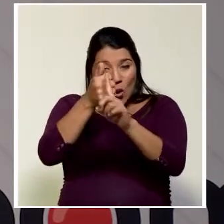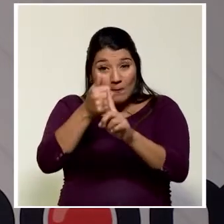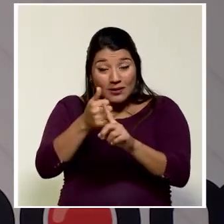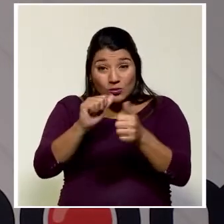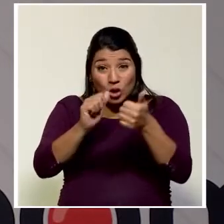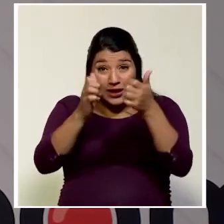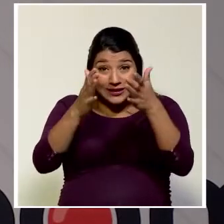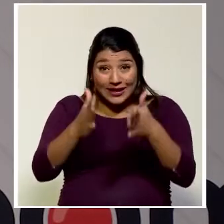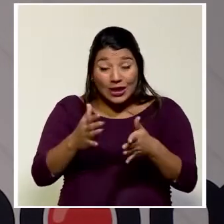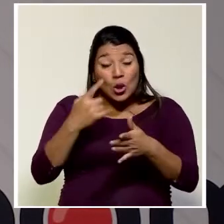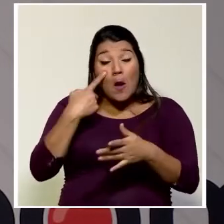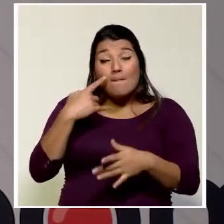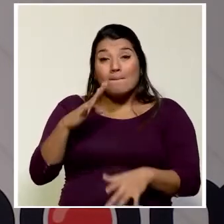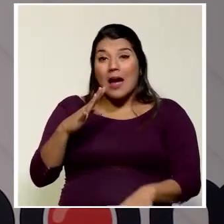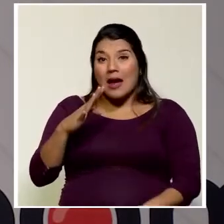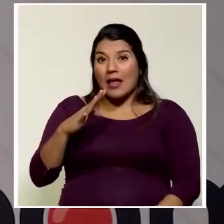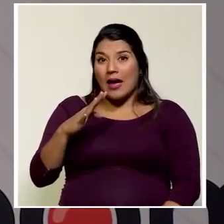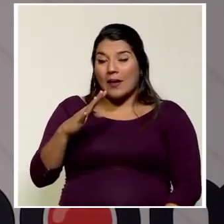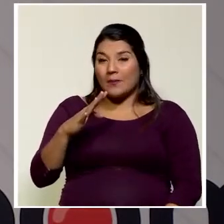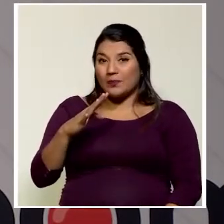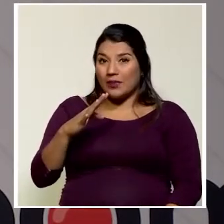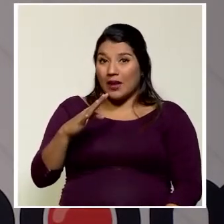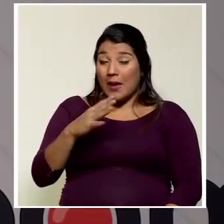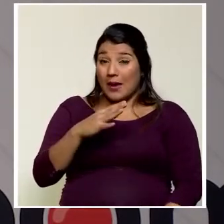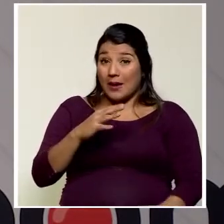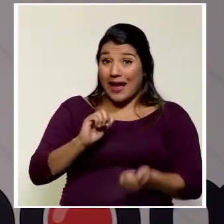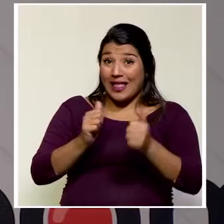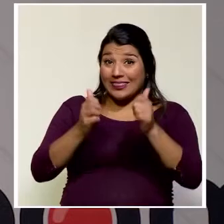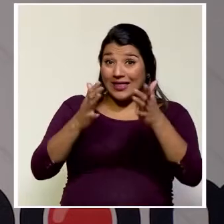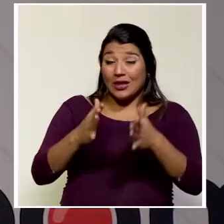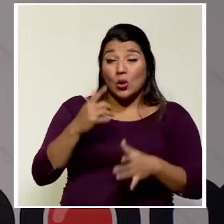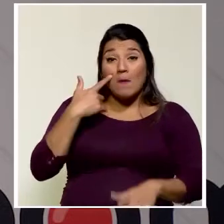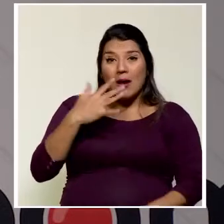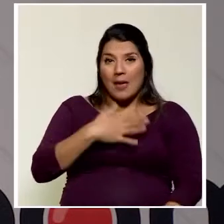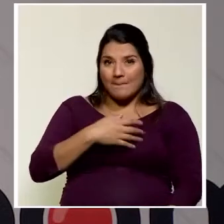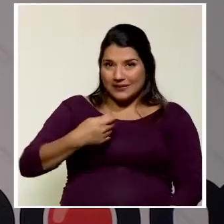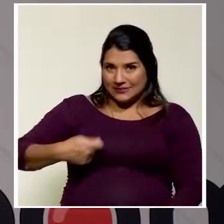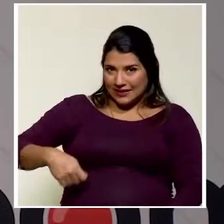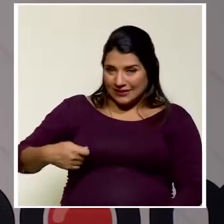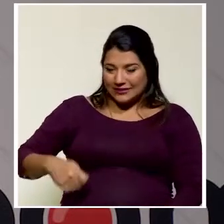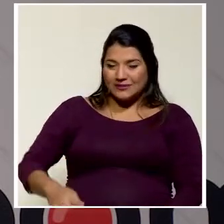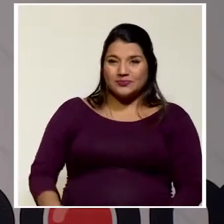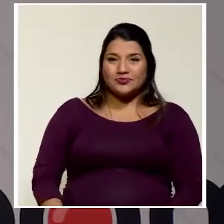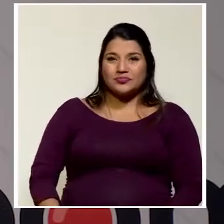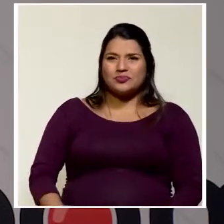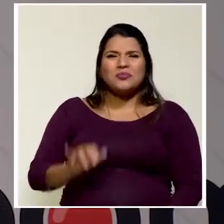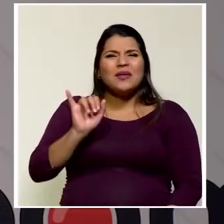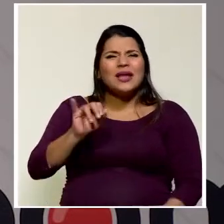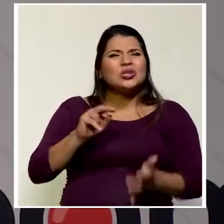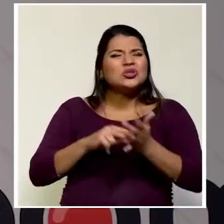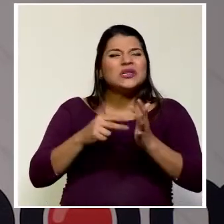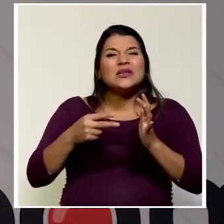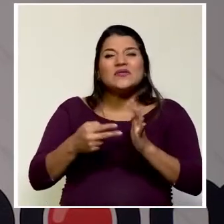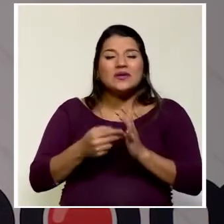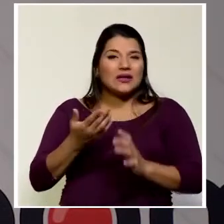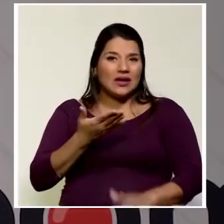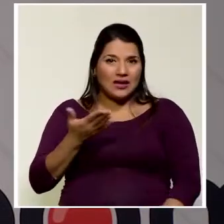la República, a estas 27 candidaturas, o al menos a las más serias, por decirlo de alguna forma. Esto significa